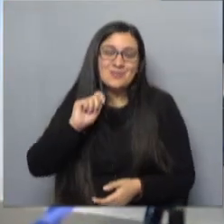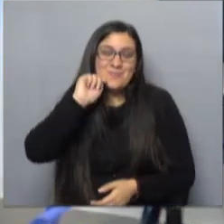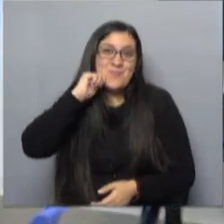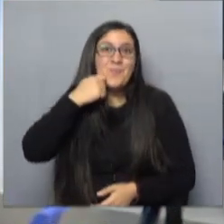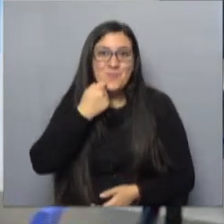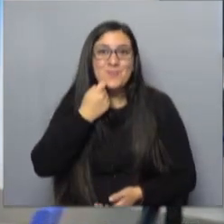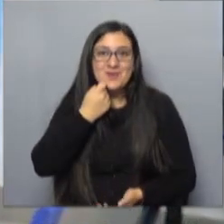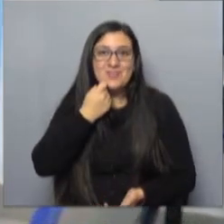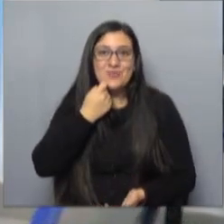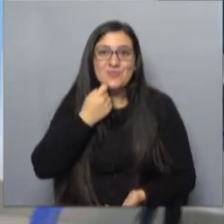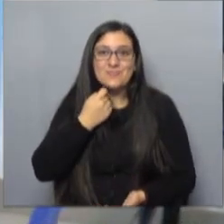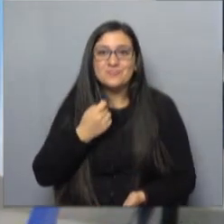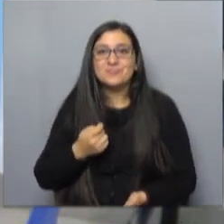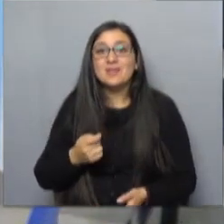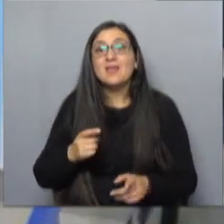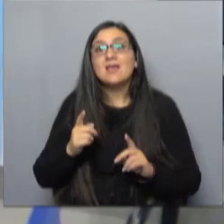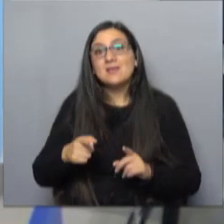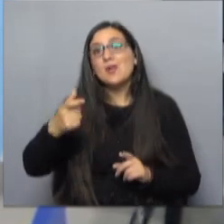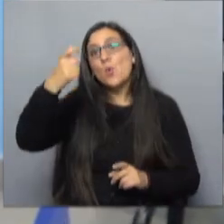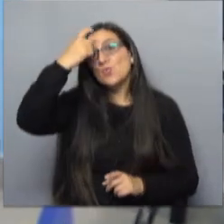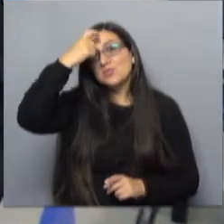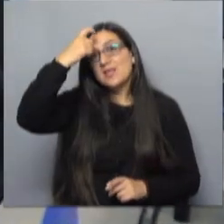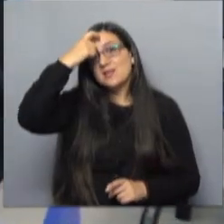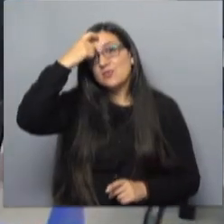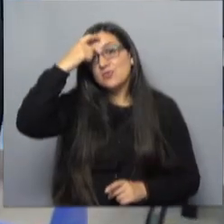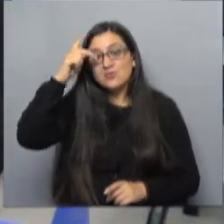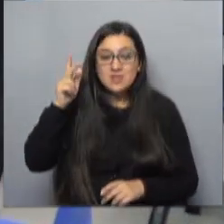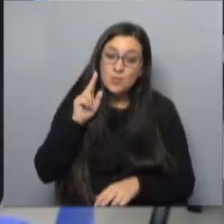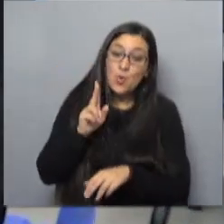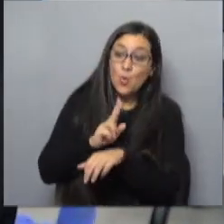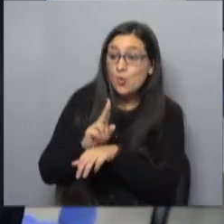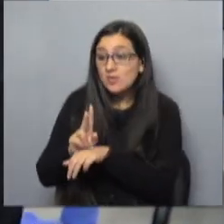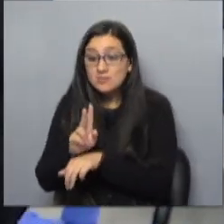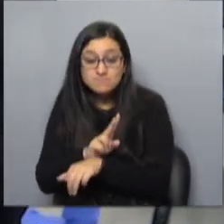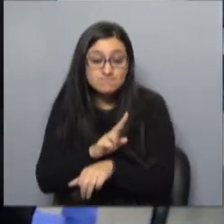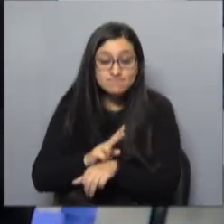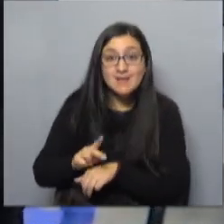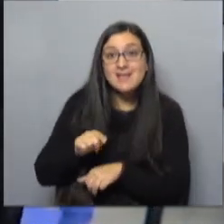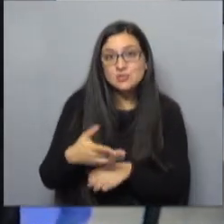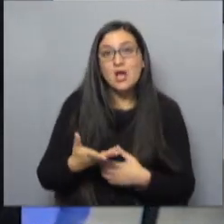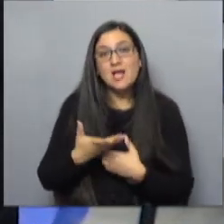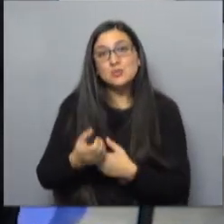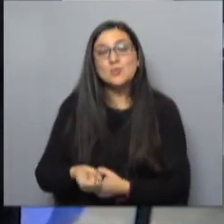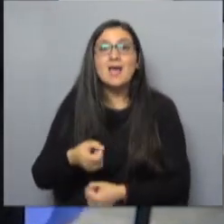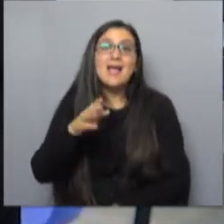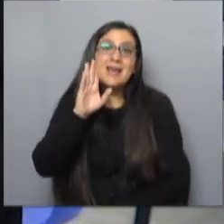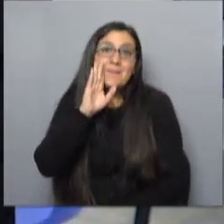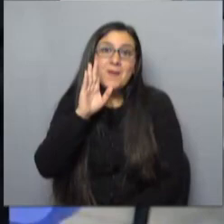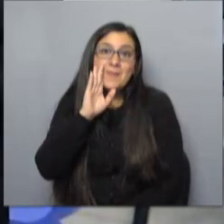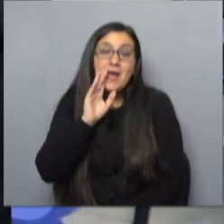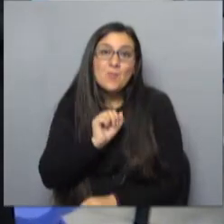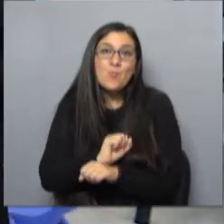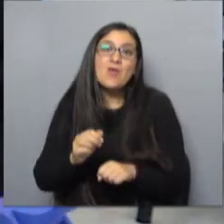maravilla. Y un técnico, entre comillas, que esté ahí como cuidando, ayuda a que la mamá pueda ir